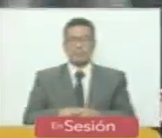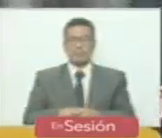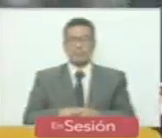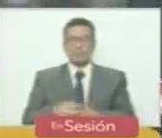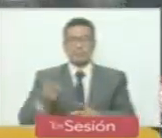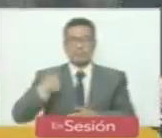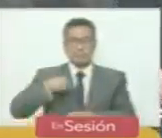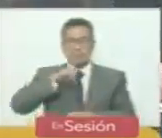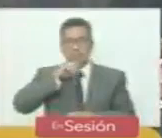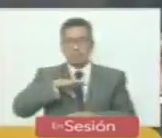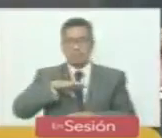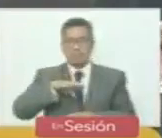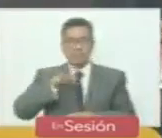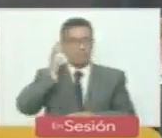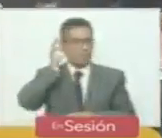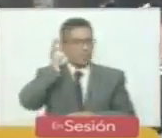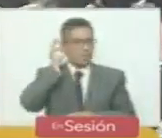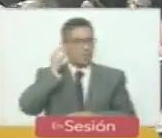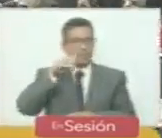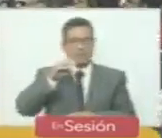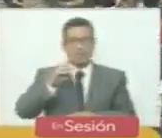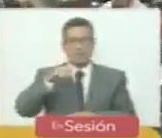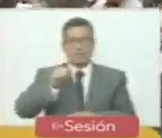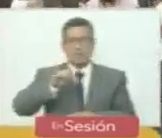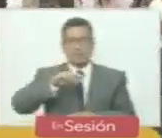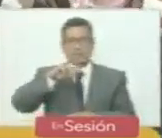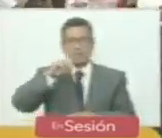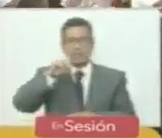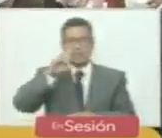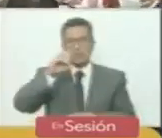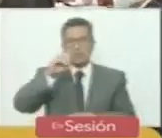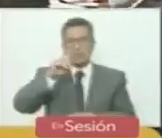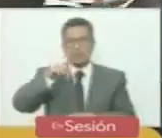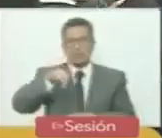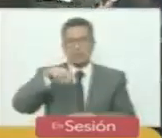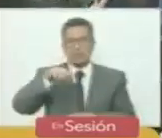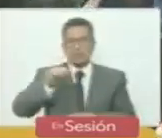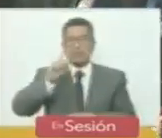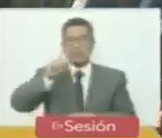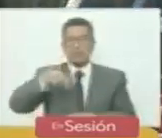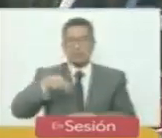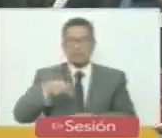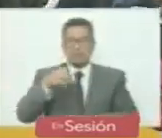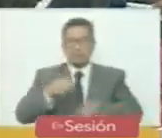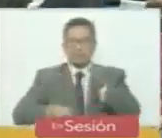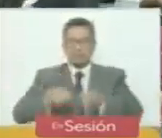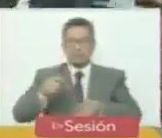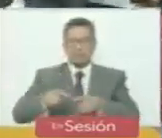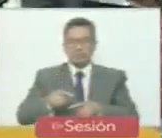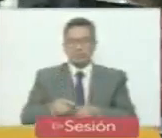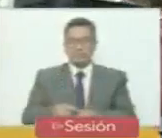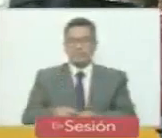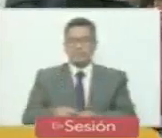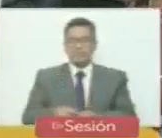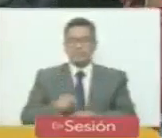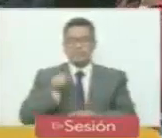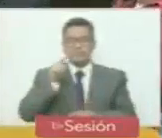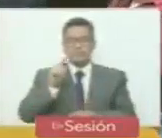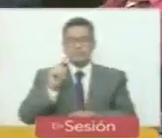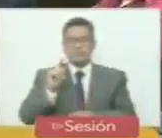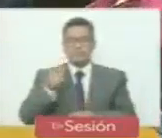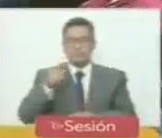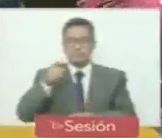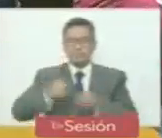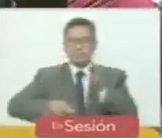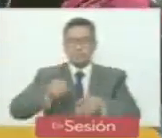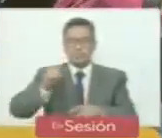Tiene su historia esta señora Incardona, porque además fue fiscal de uno de los